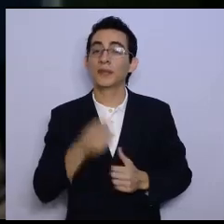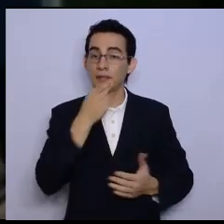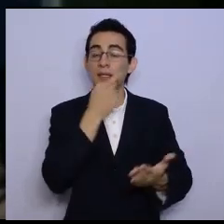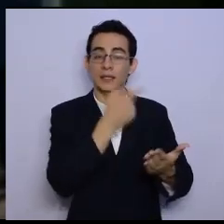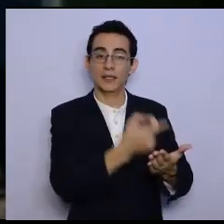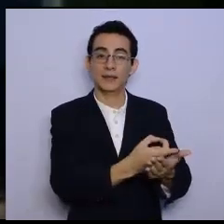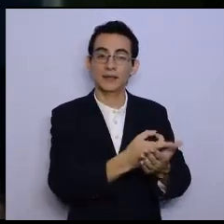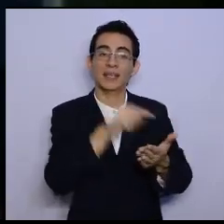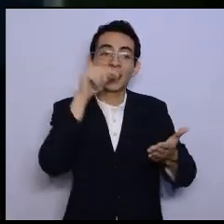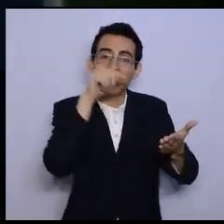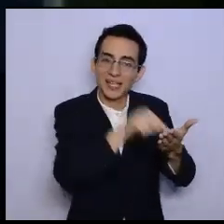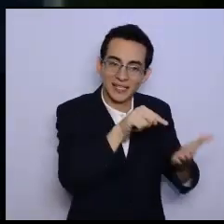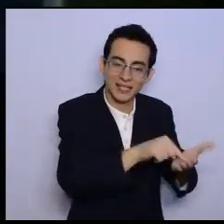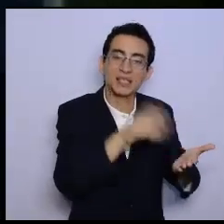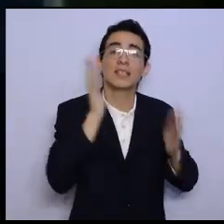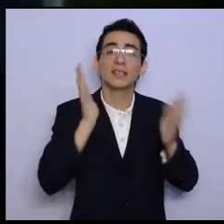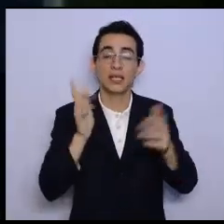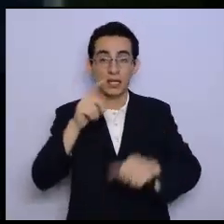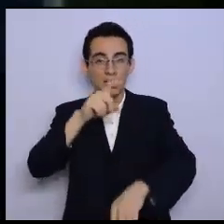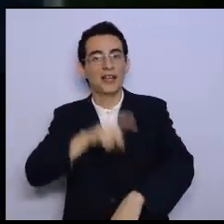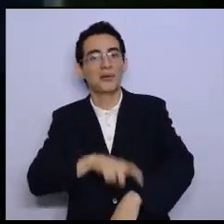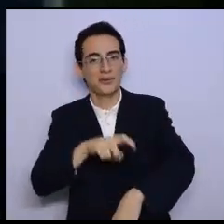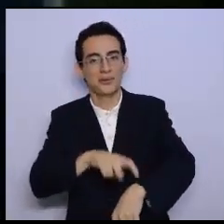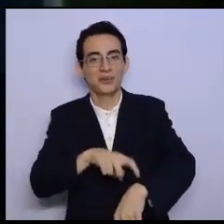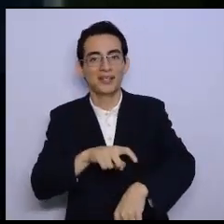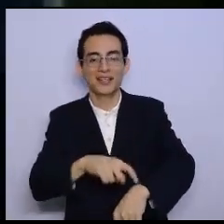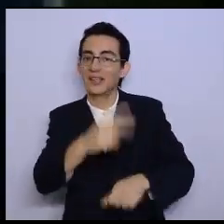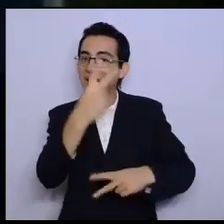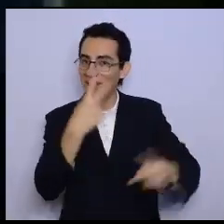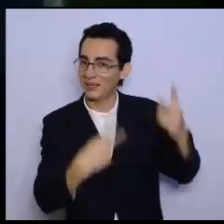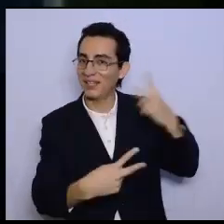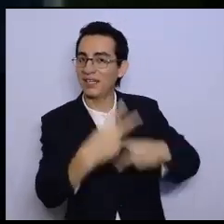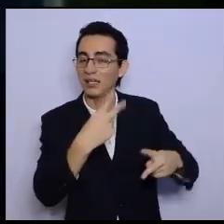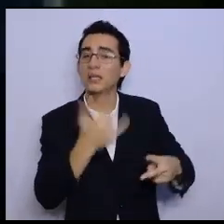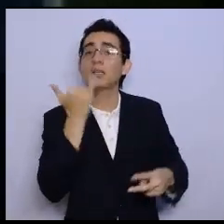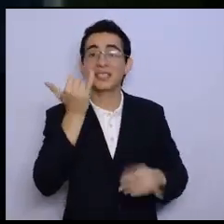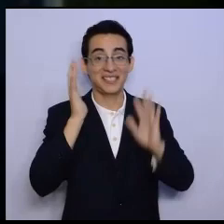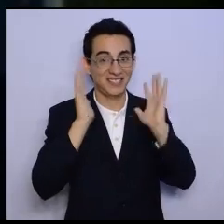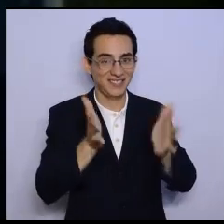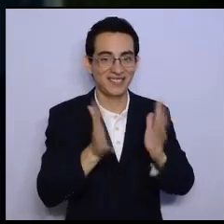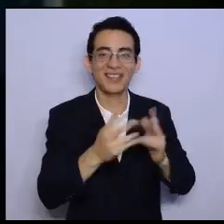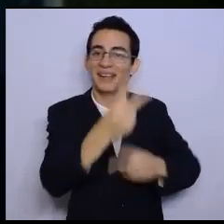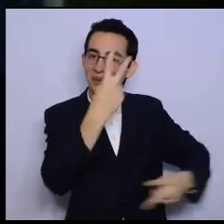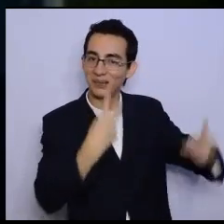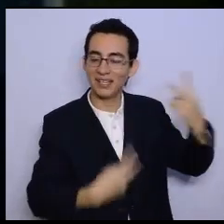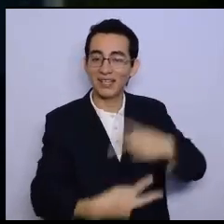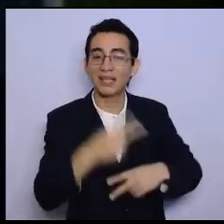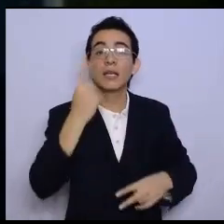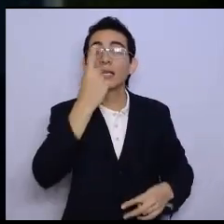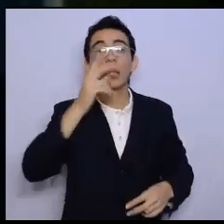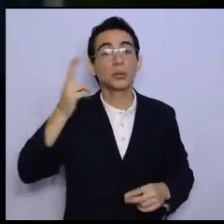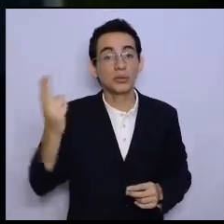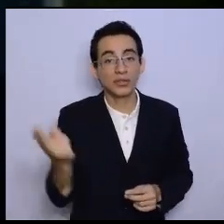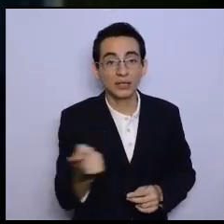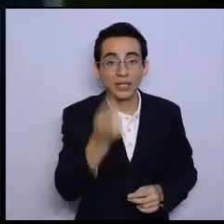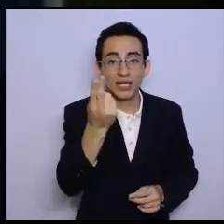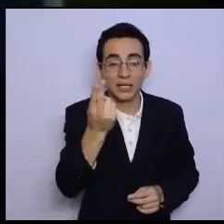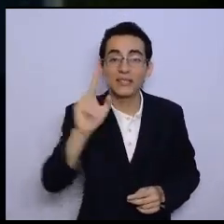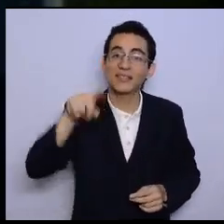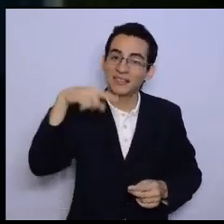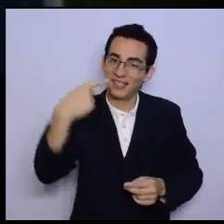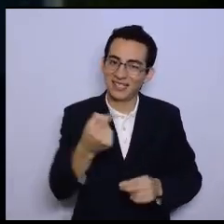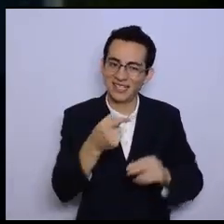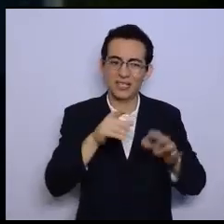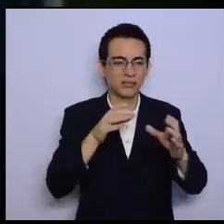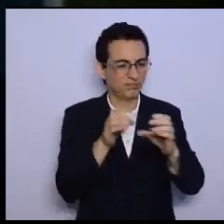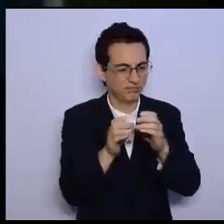Dice, he aquí la hora viene y ha venido ya, en que seréis esparcidos